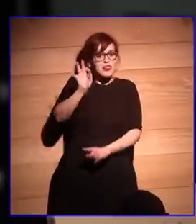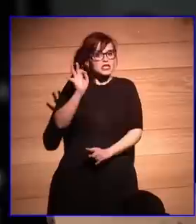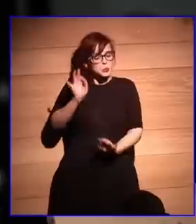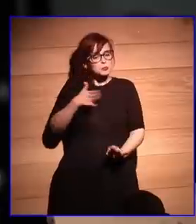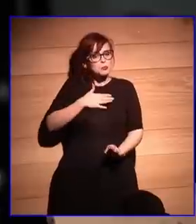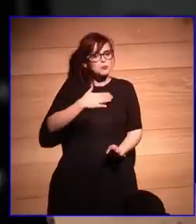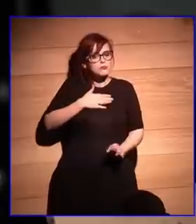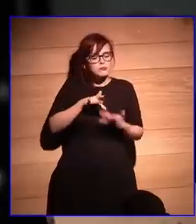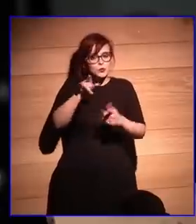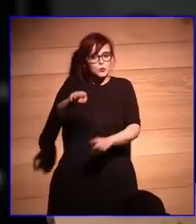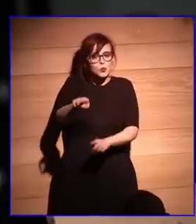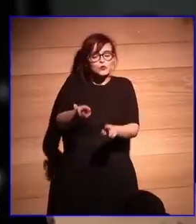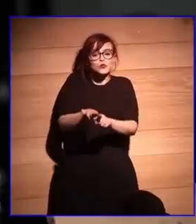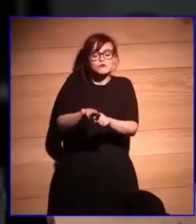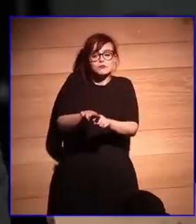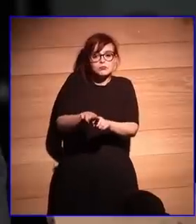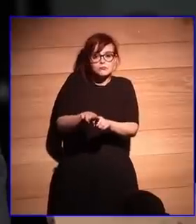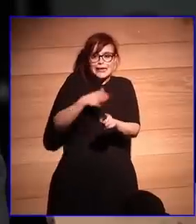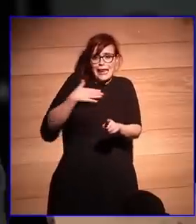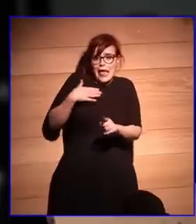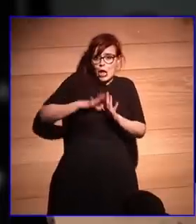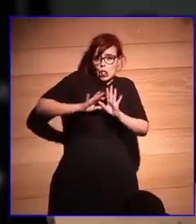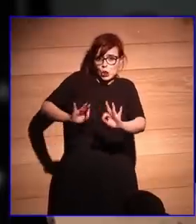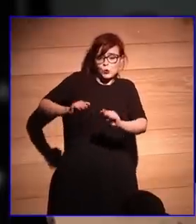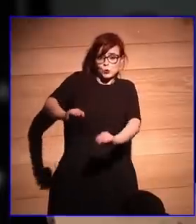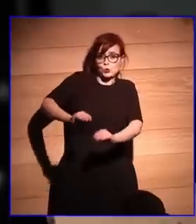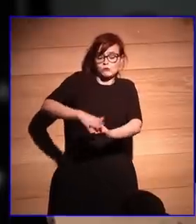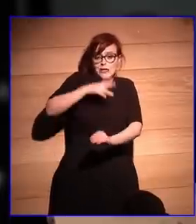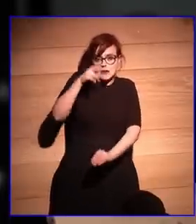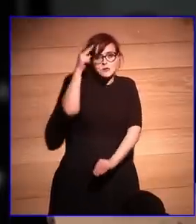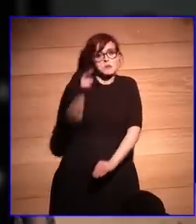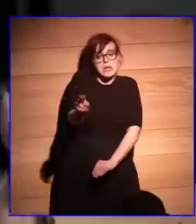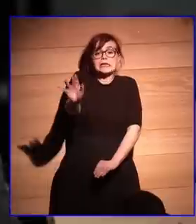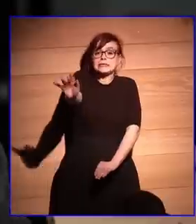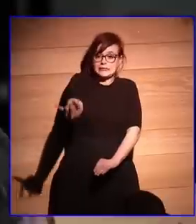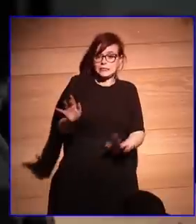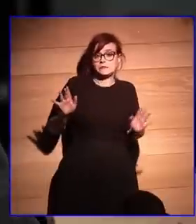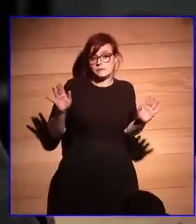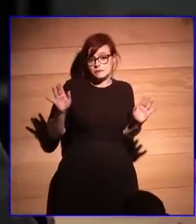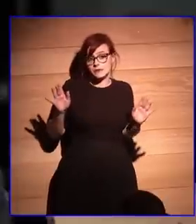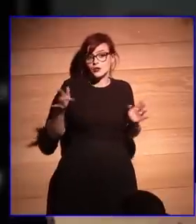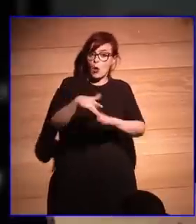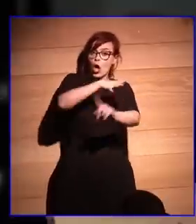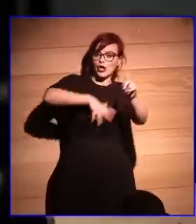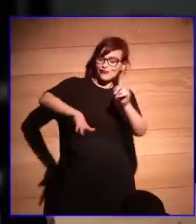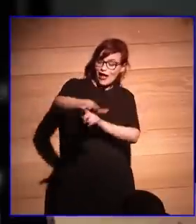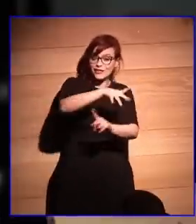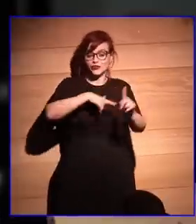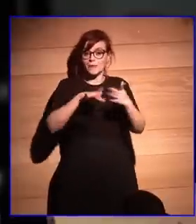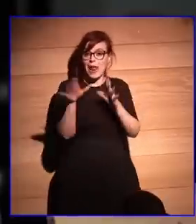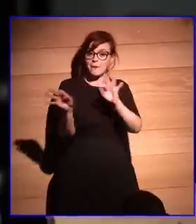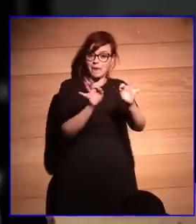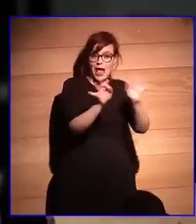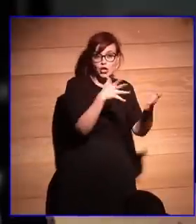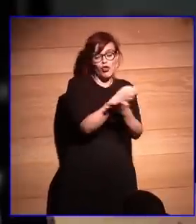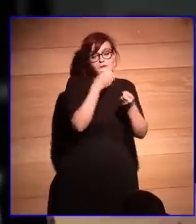acto que realmente responde a su volición y que en ese sentido es respetable. Vamos a poner cosas en contexto y que nadie